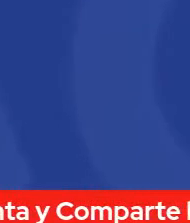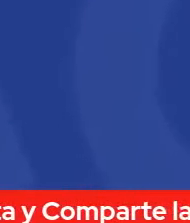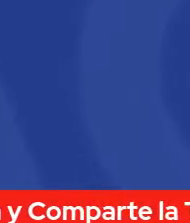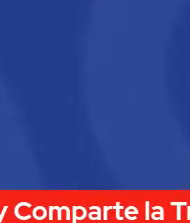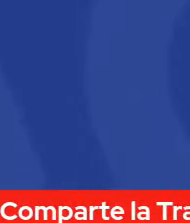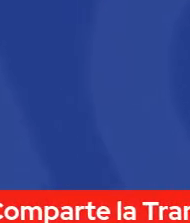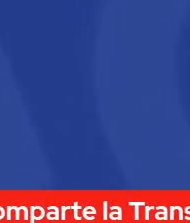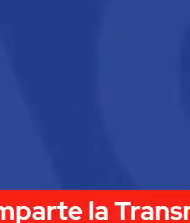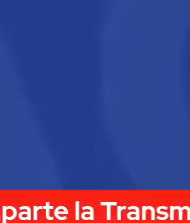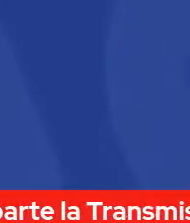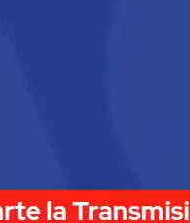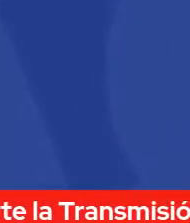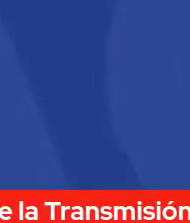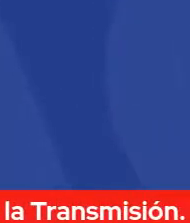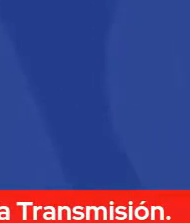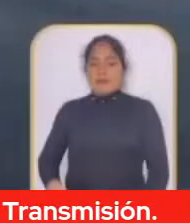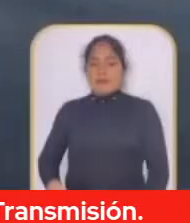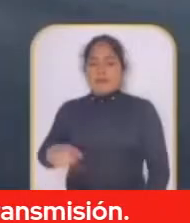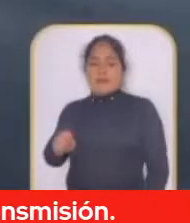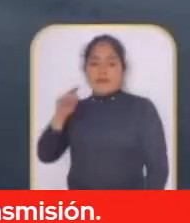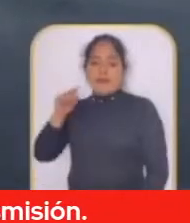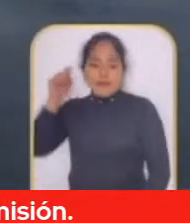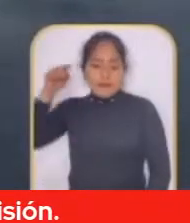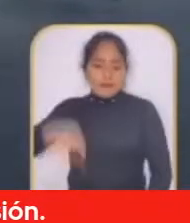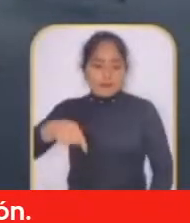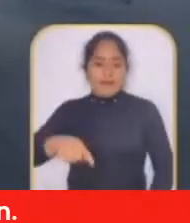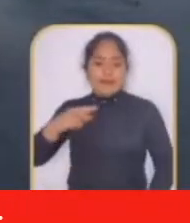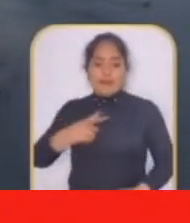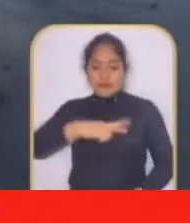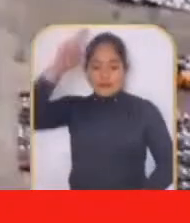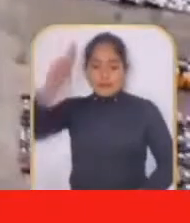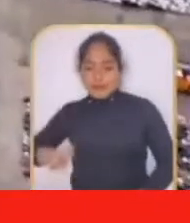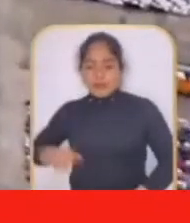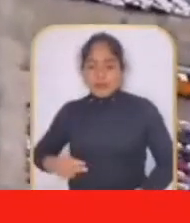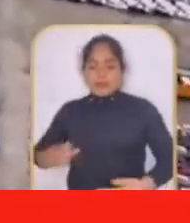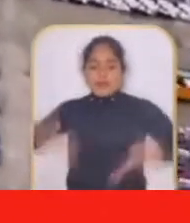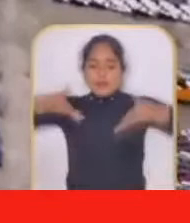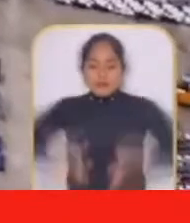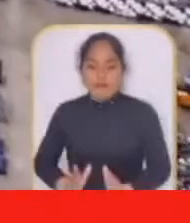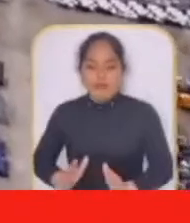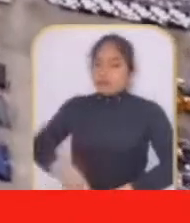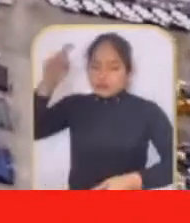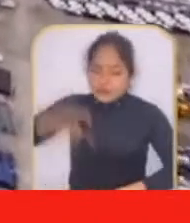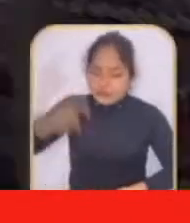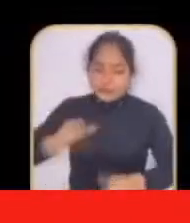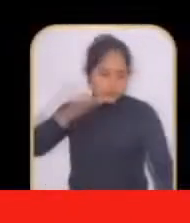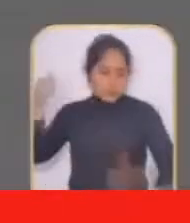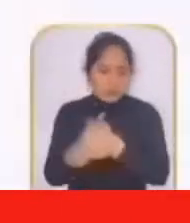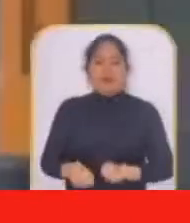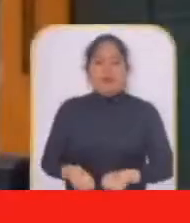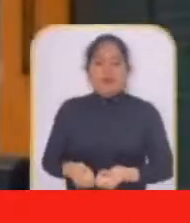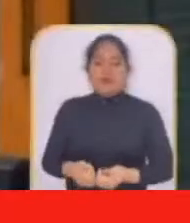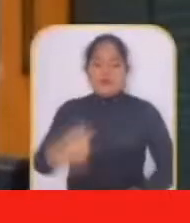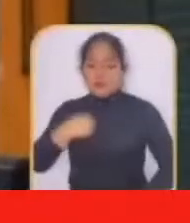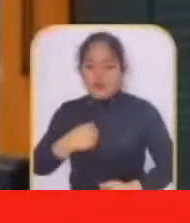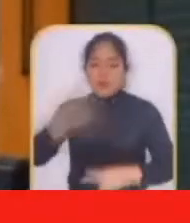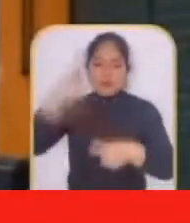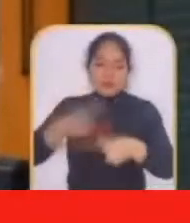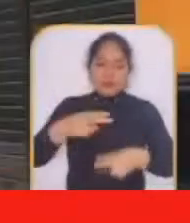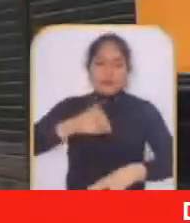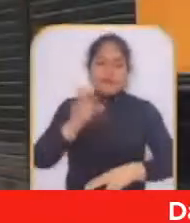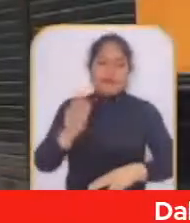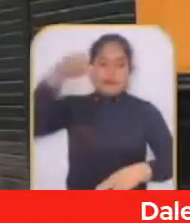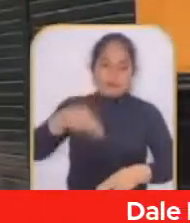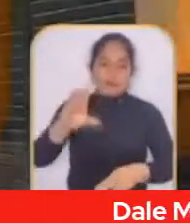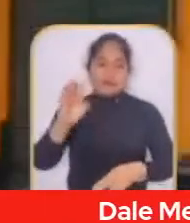¡Vale, corra Callao! Es la región que nos vio nacer, una región que necesita un cambio. Soy John